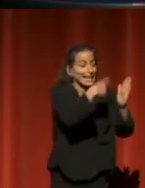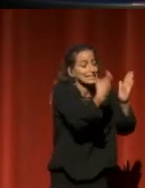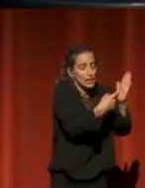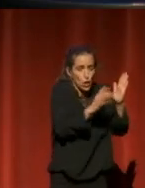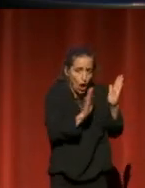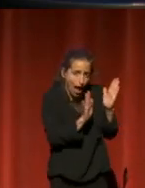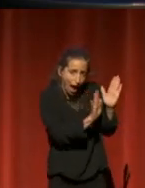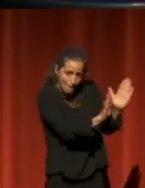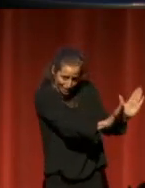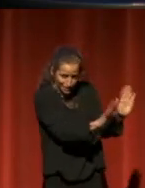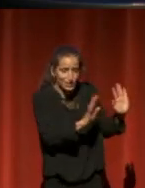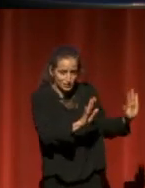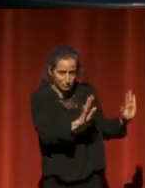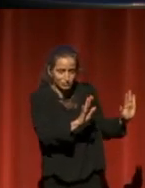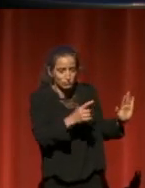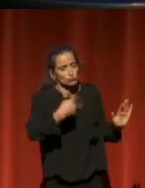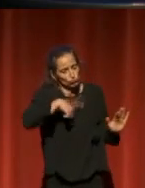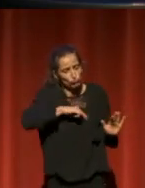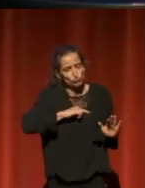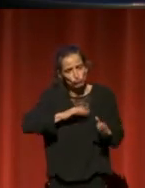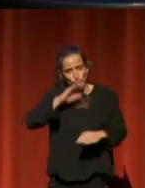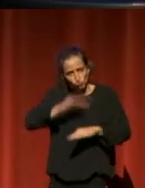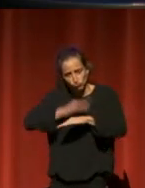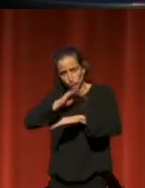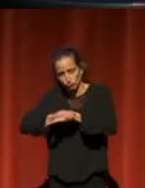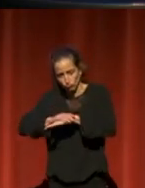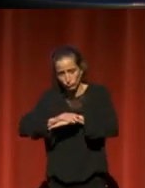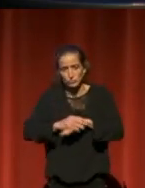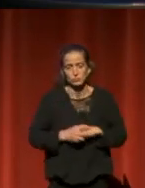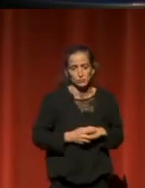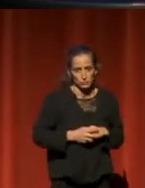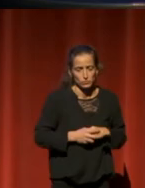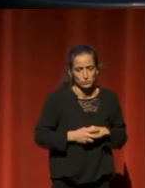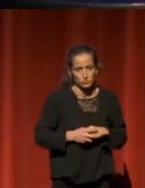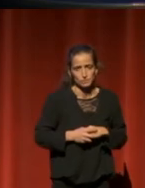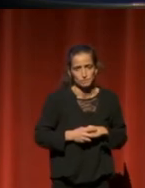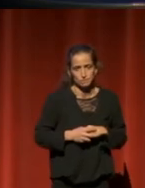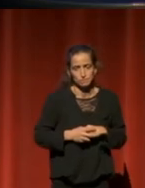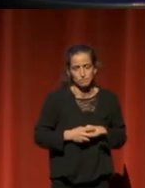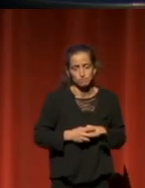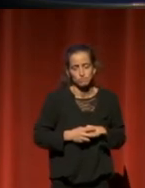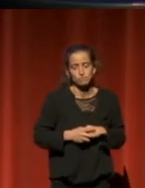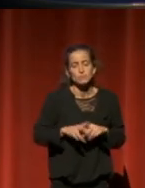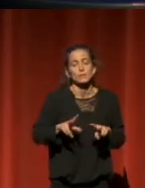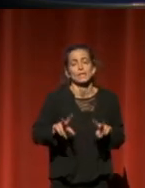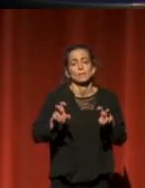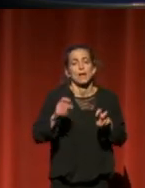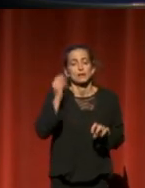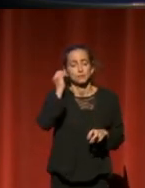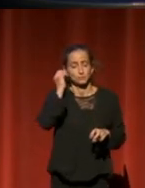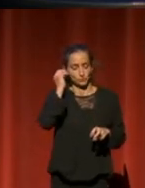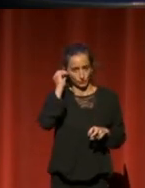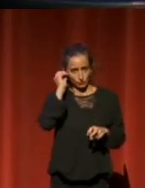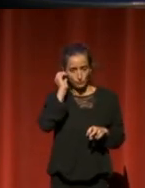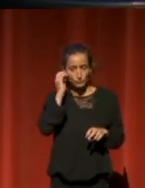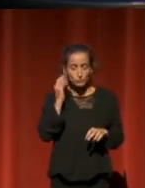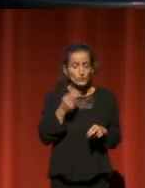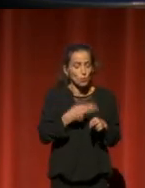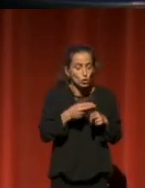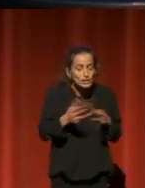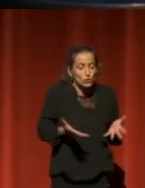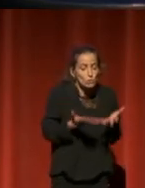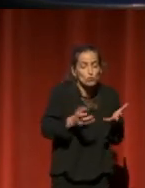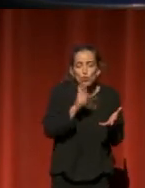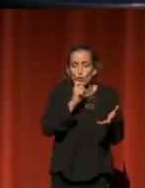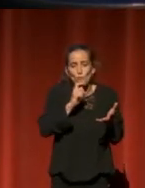legislaciones. Y también es cierto que muchas veces los impulsos hacia arriba, hacia el político, vienen de abajo. Igual